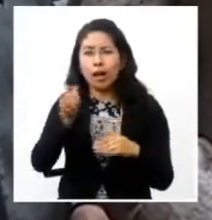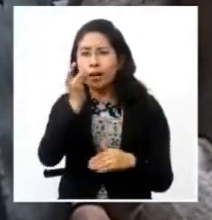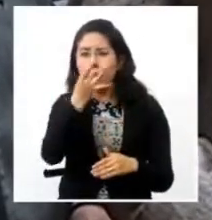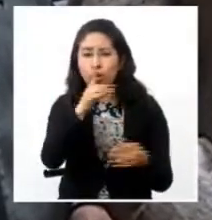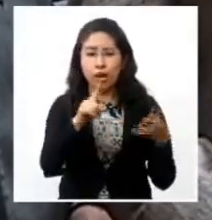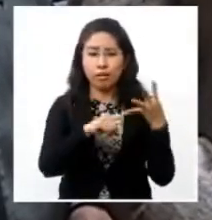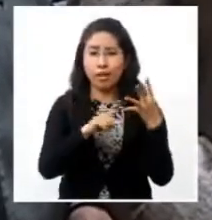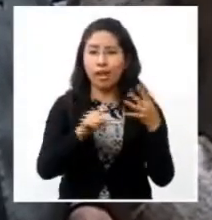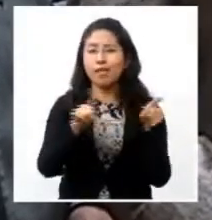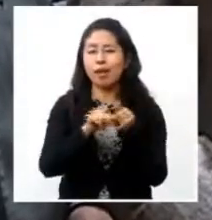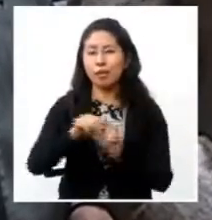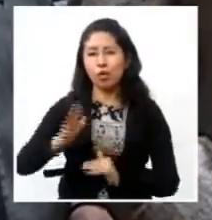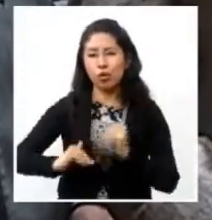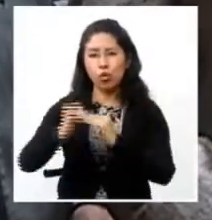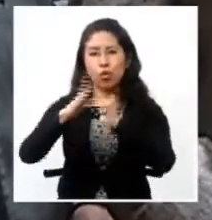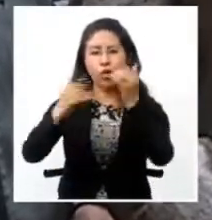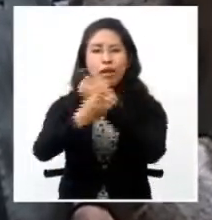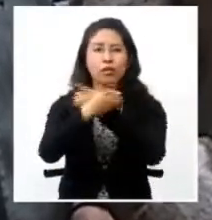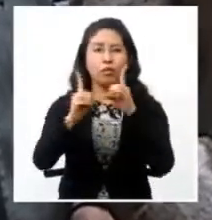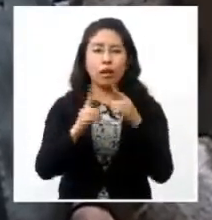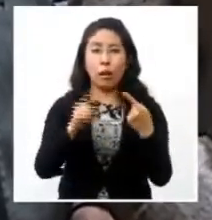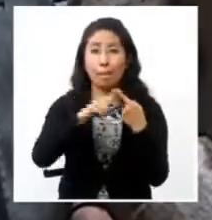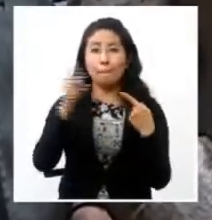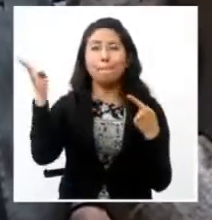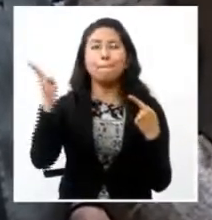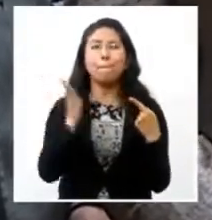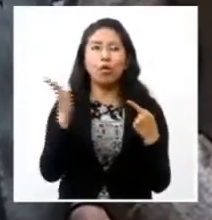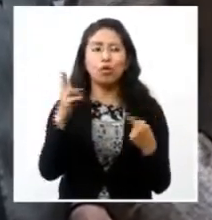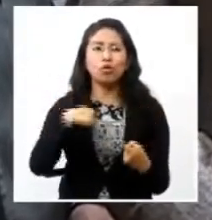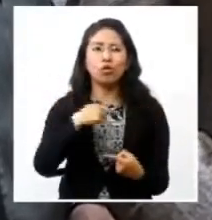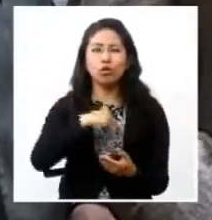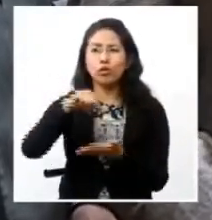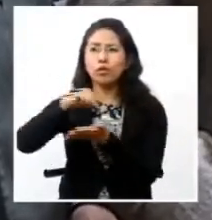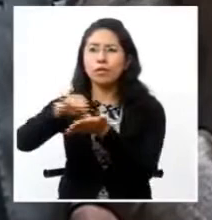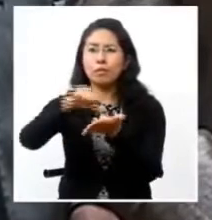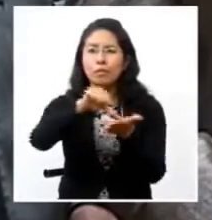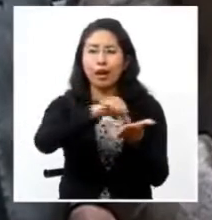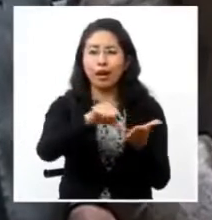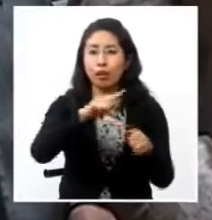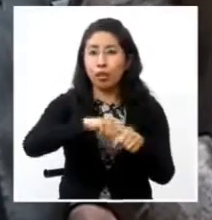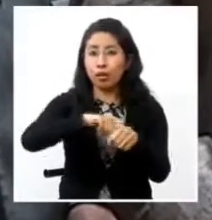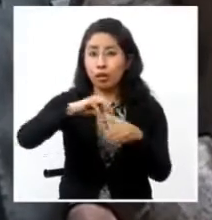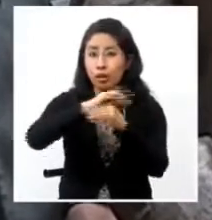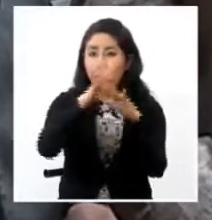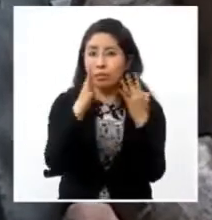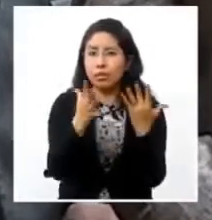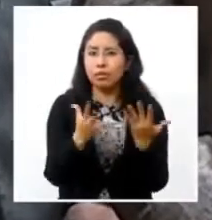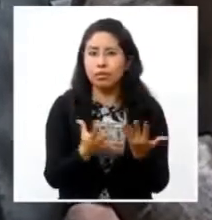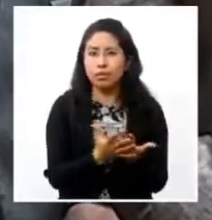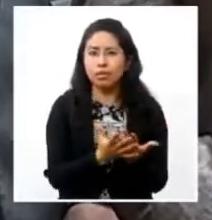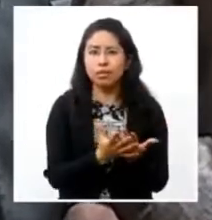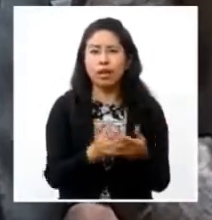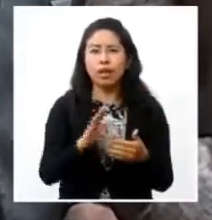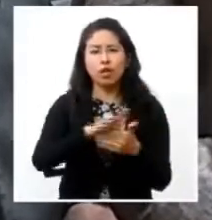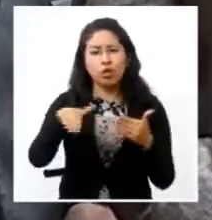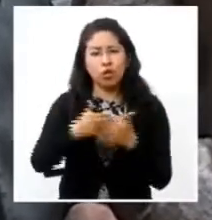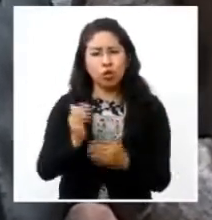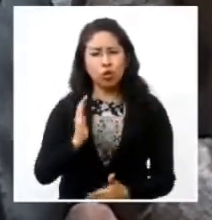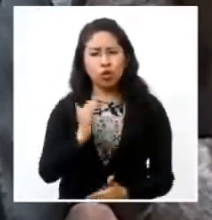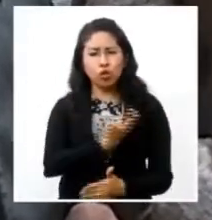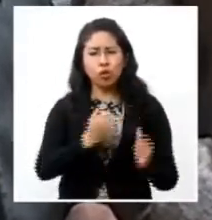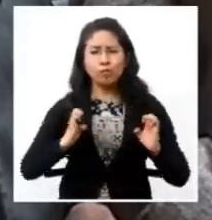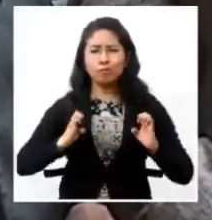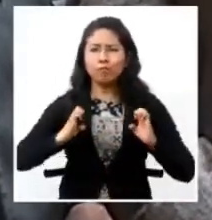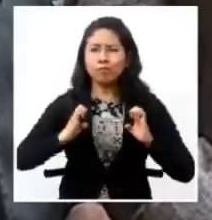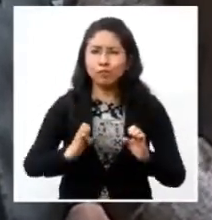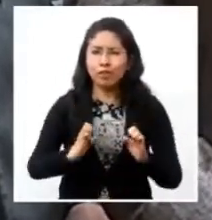la democracia. Los bonos que diseñamos y entregamos en plena pandemia y con todo nuestro esfuerzo